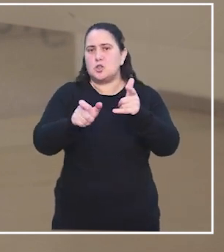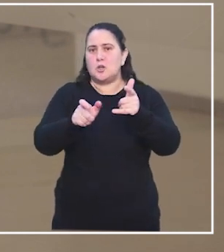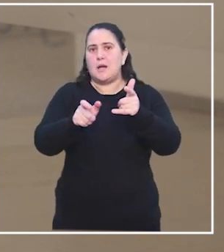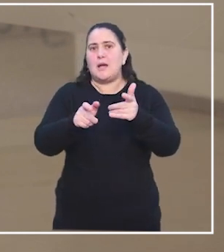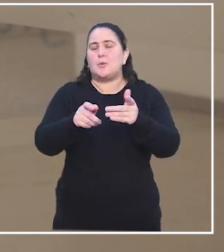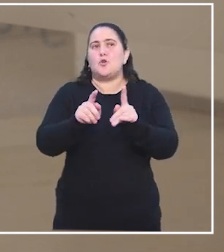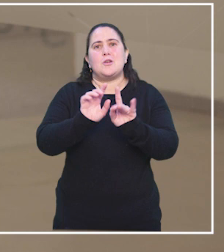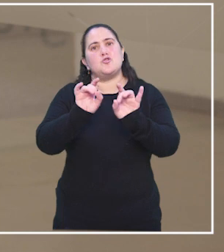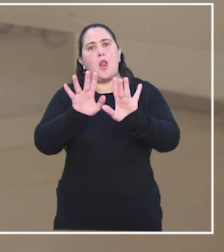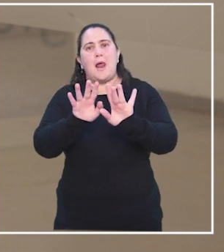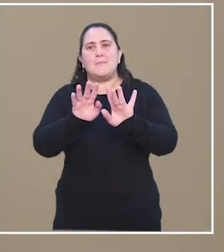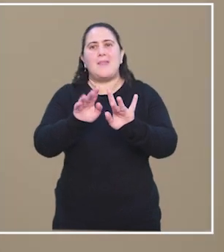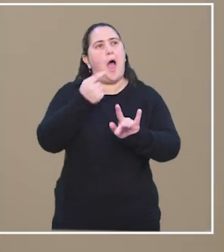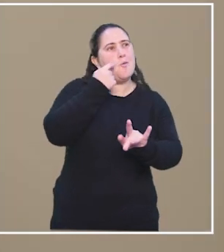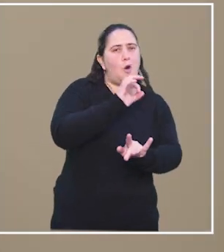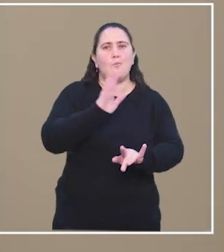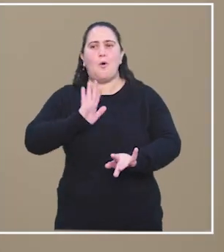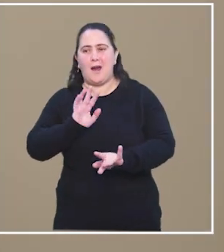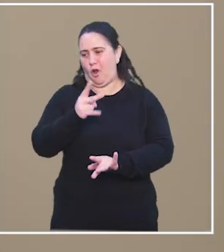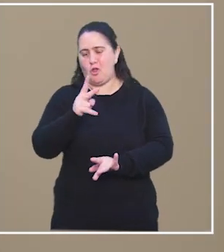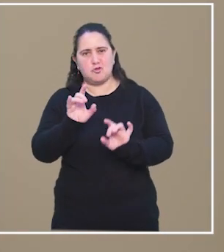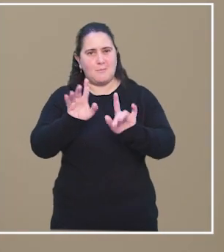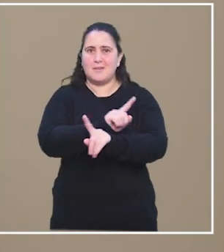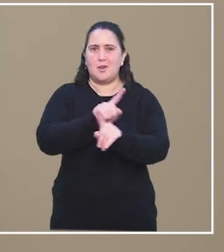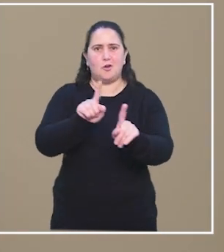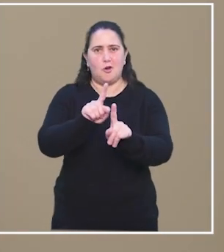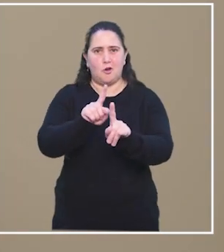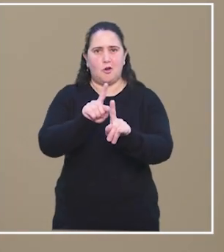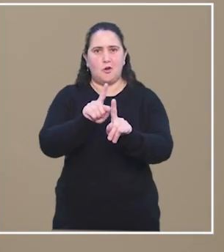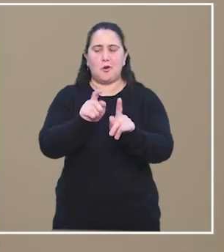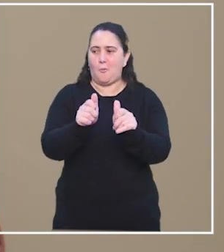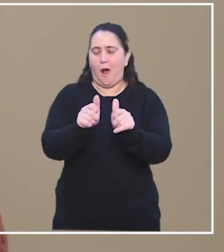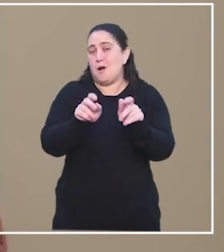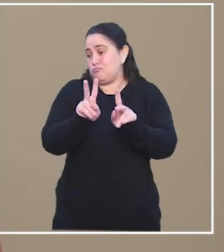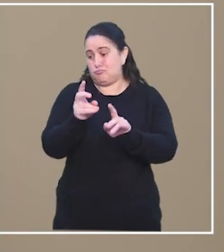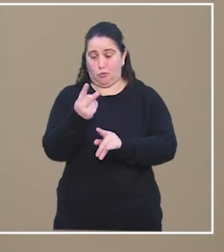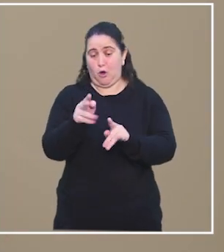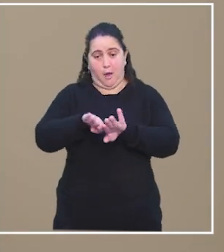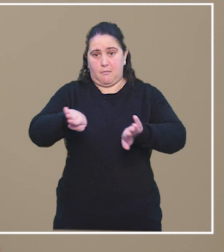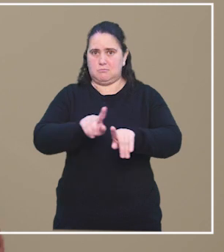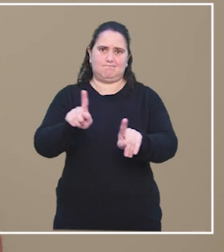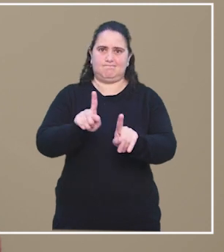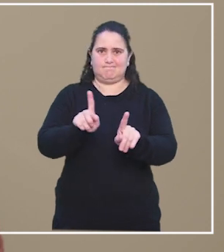agotan en este binarismo, ¿no? Son hombres, mujeres, como siendo mutuamente excluyentes, y